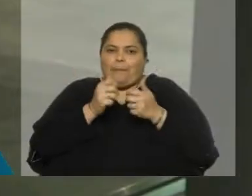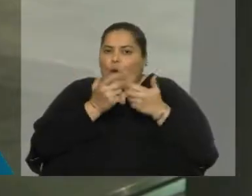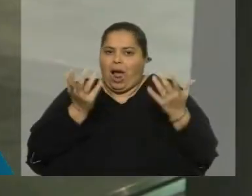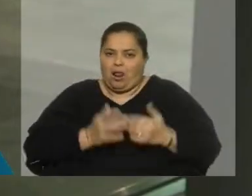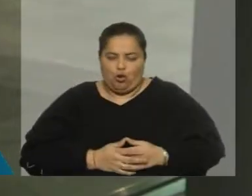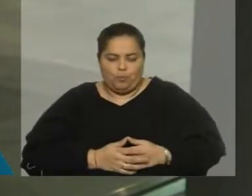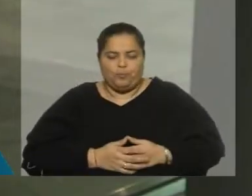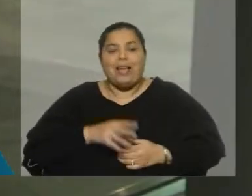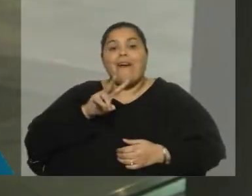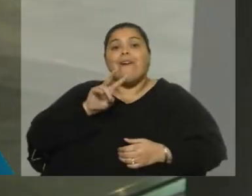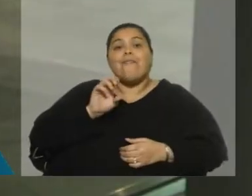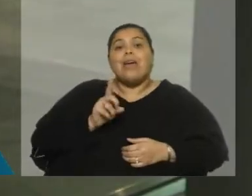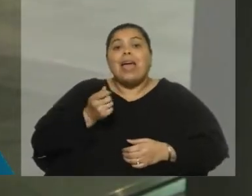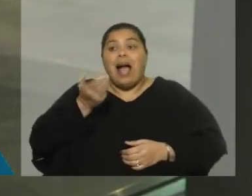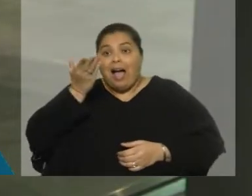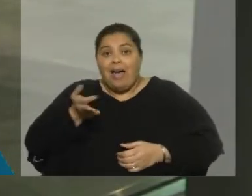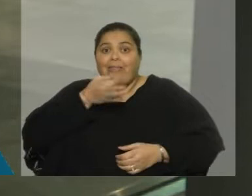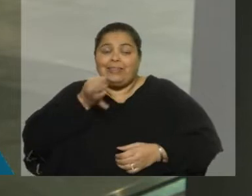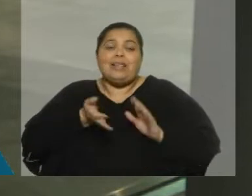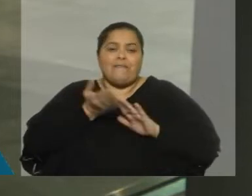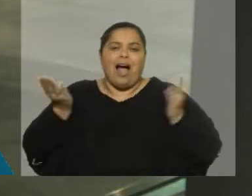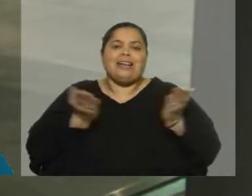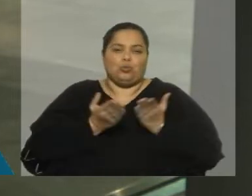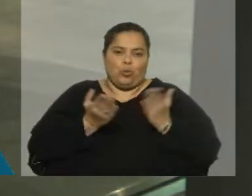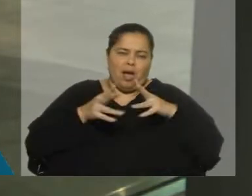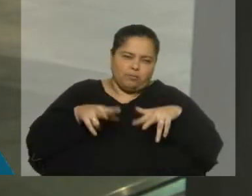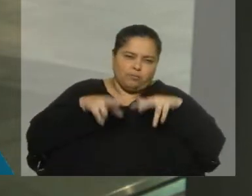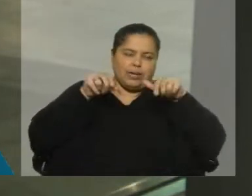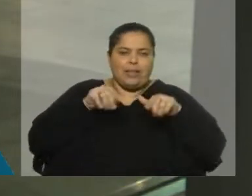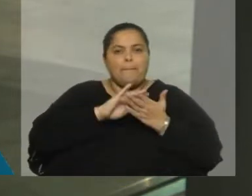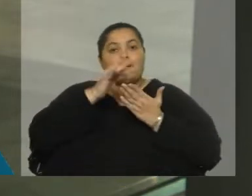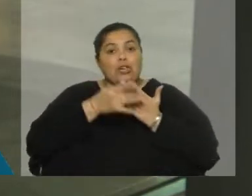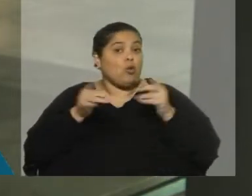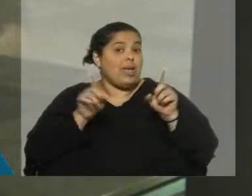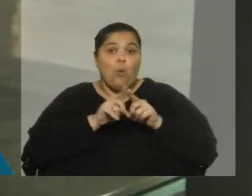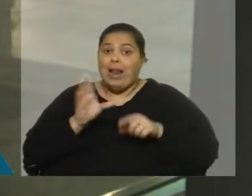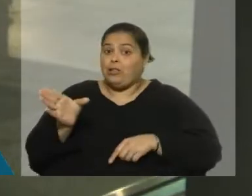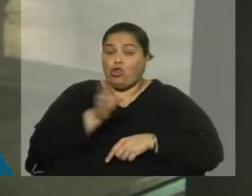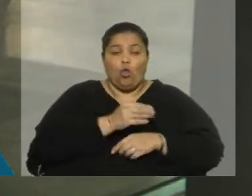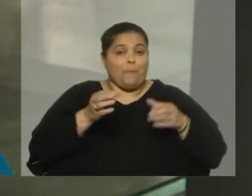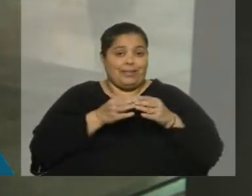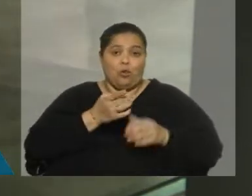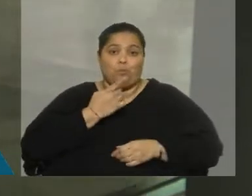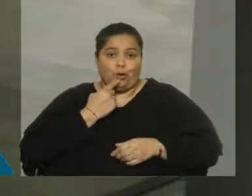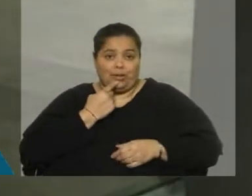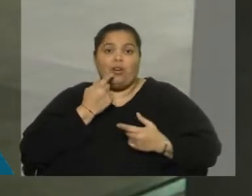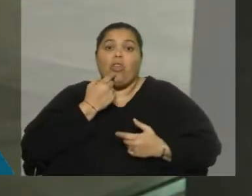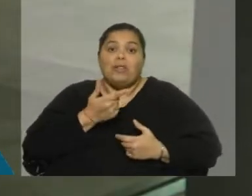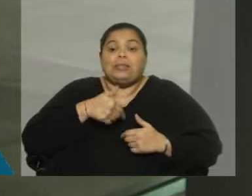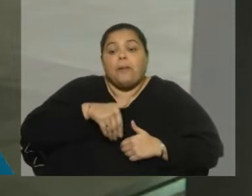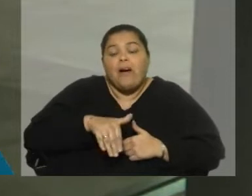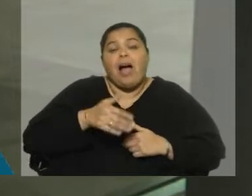Bueno, César Vega quedó en estudiar el proyecto, así como todos los partidos políticos, y se espera que hacia